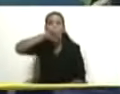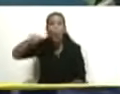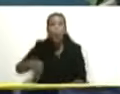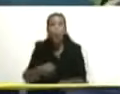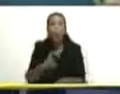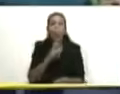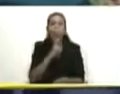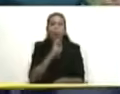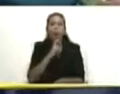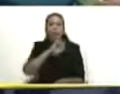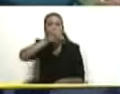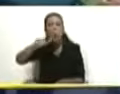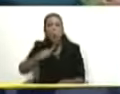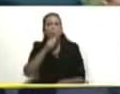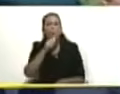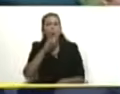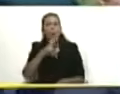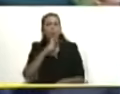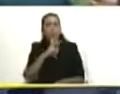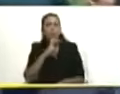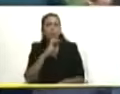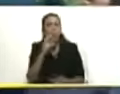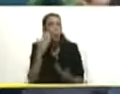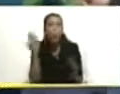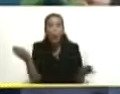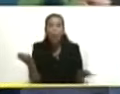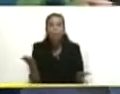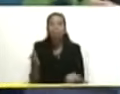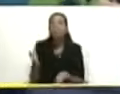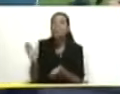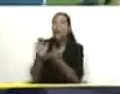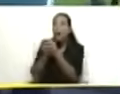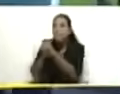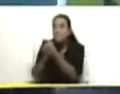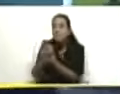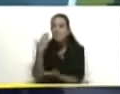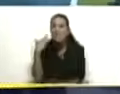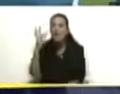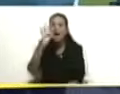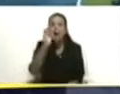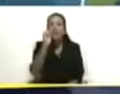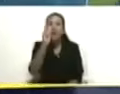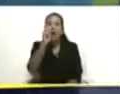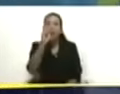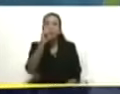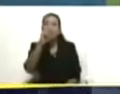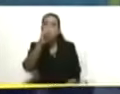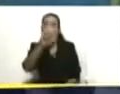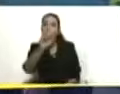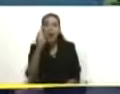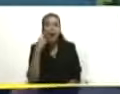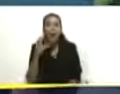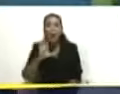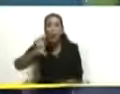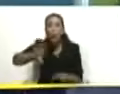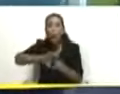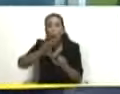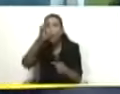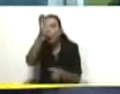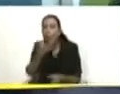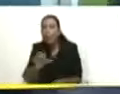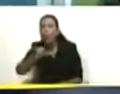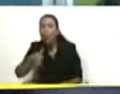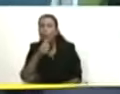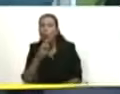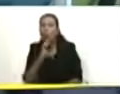qué jugo dorado? No me traes, mira, ya tengo una amiga. Aquí su amiga Fátima. Mi amiga Fátima, trae el jugo dorado. ¿Qué pasó?